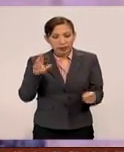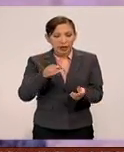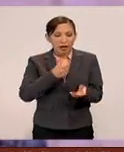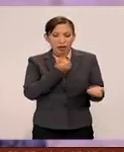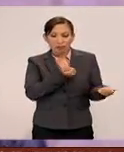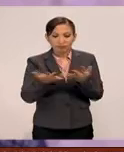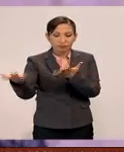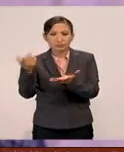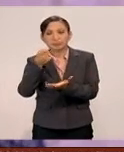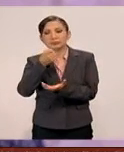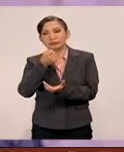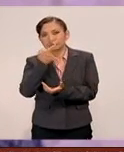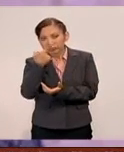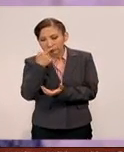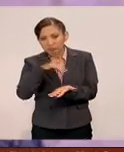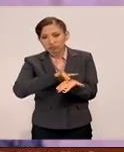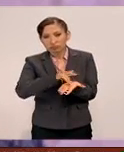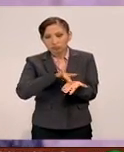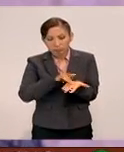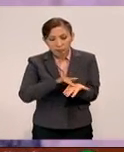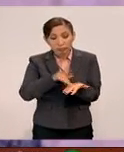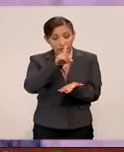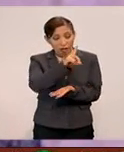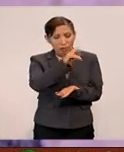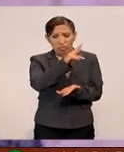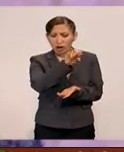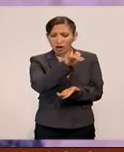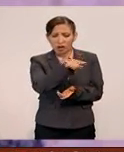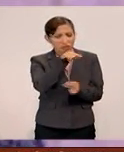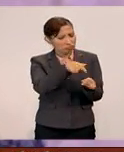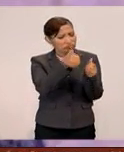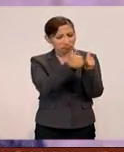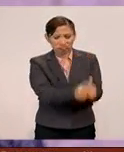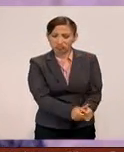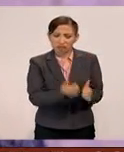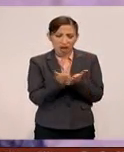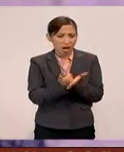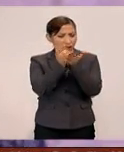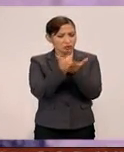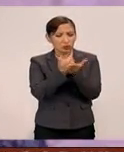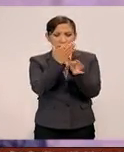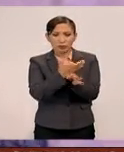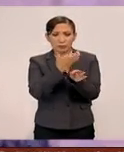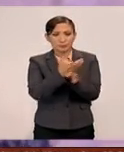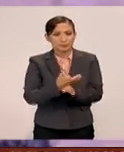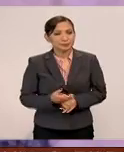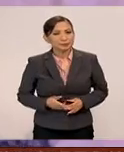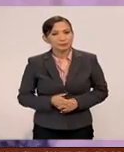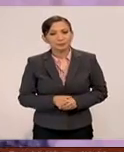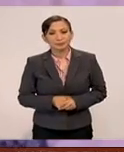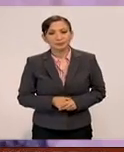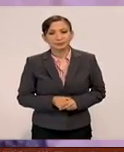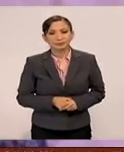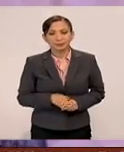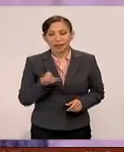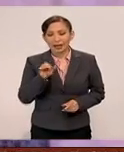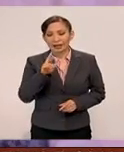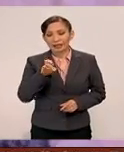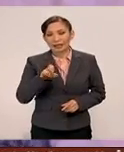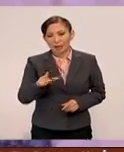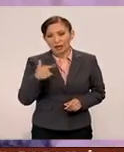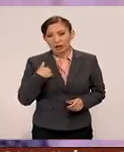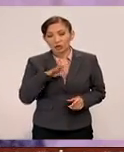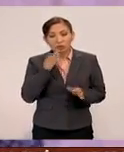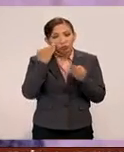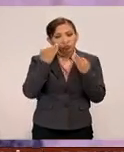medicinas. Realmente los drones están para quedarse ahorita en esos momentos. Enrique Vargas,